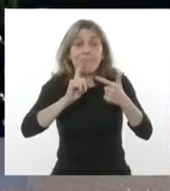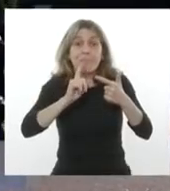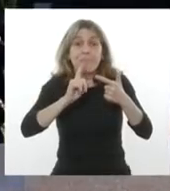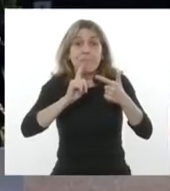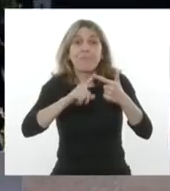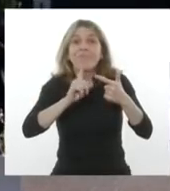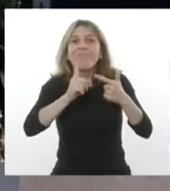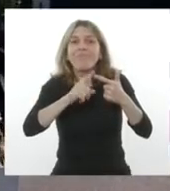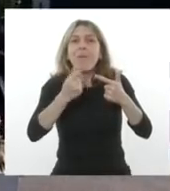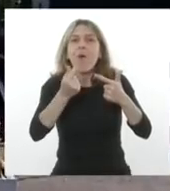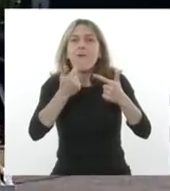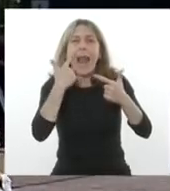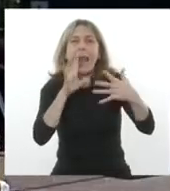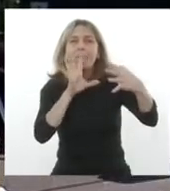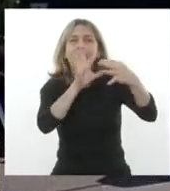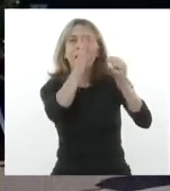El segundo valor